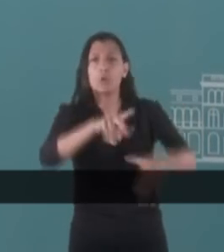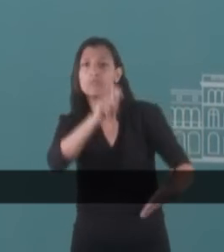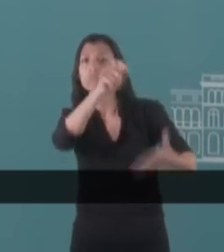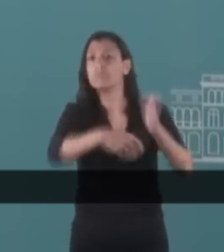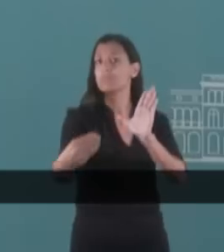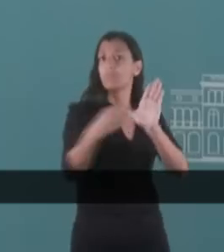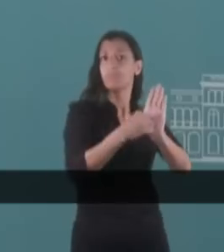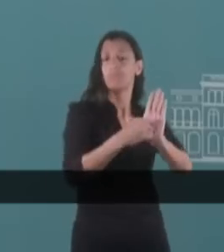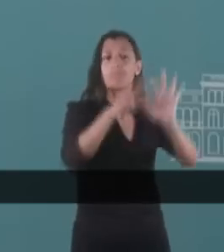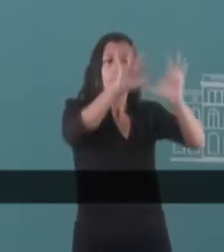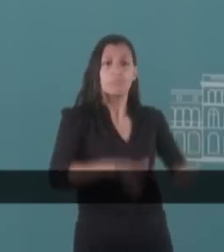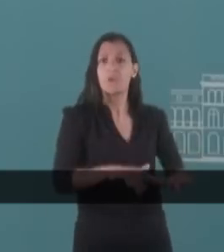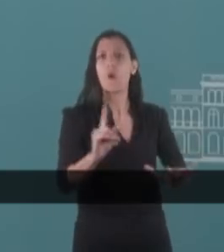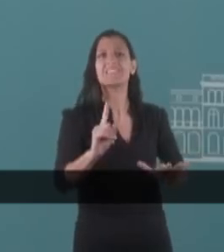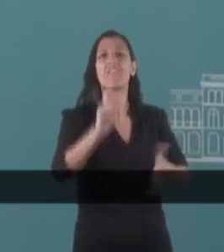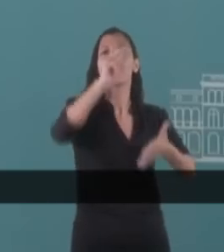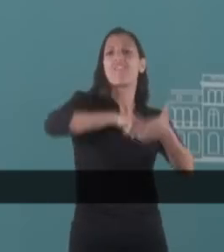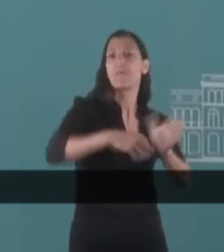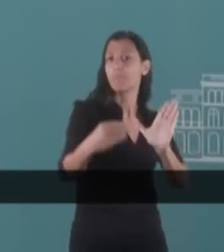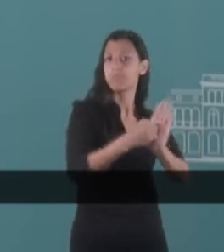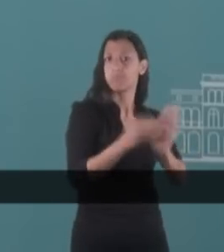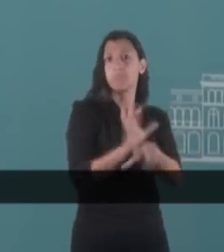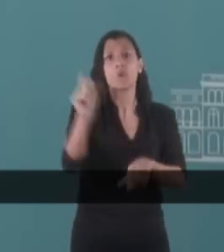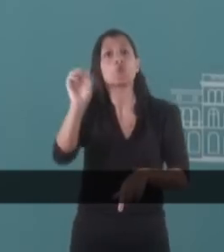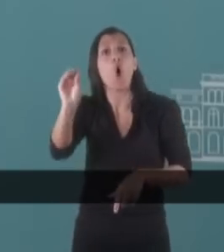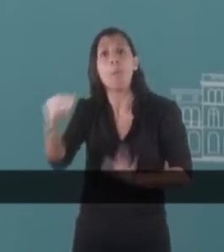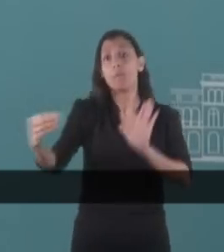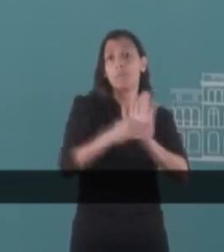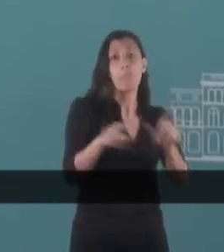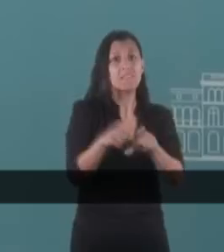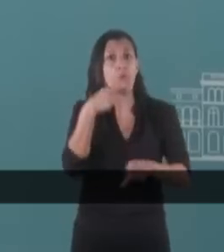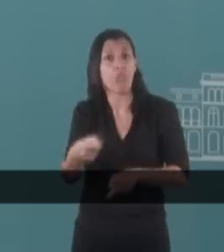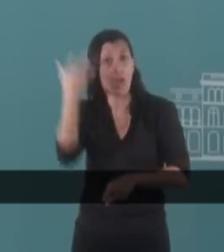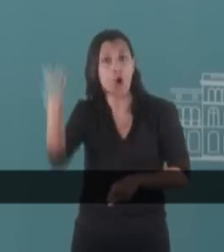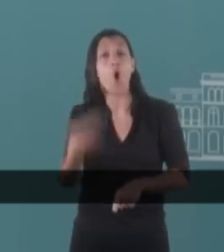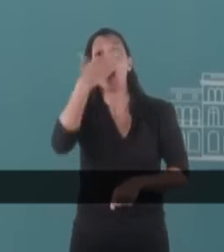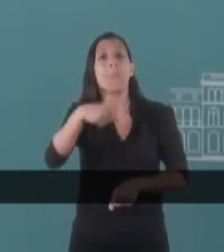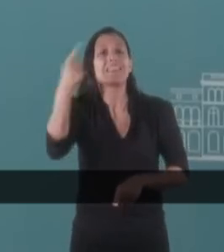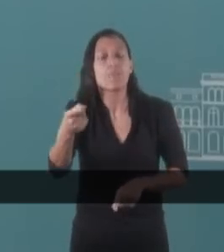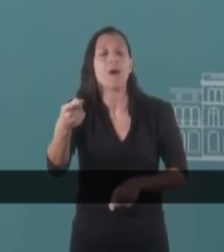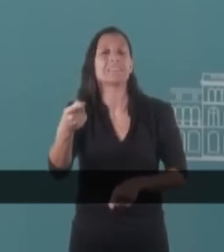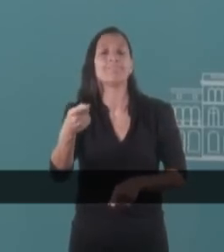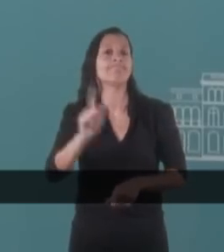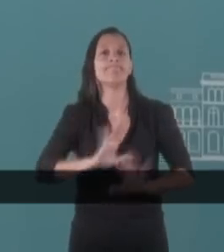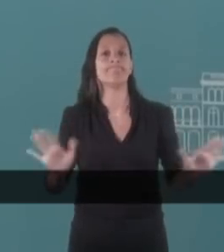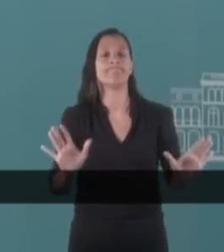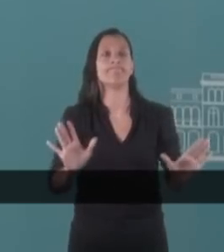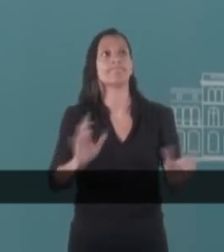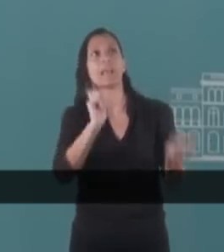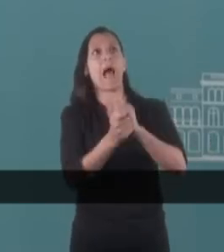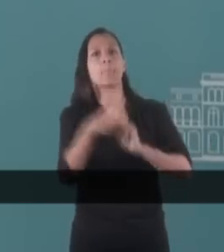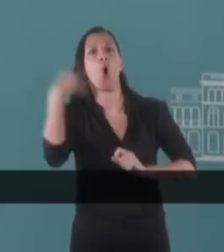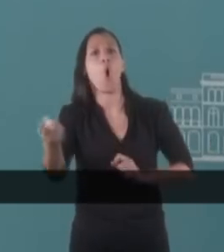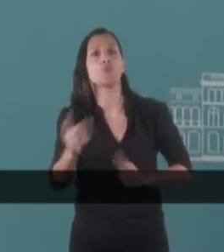no en ninguna firma, en el comunicado su nombre, y después el gobernador se arrepintió o cambió de opinión. Cada uno es libre de hacer lo que quieran.